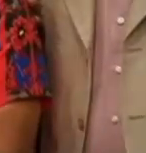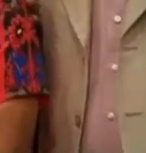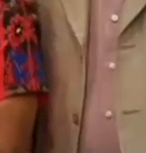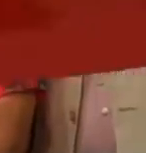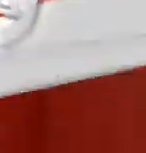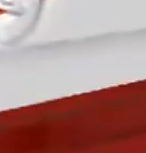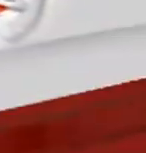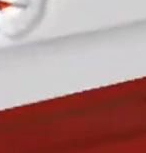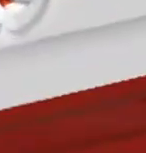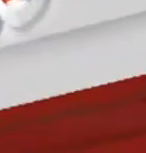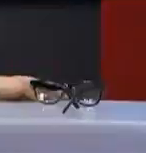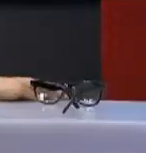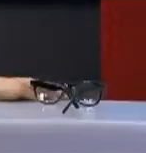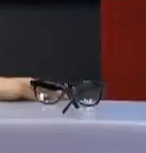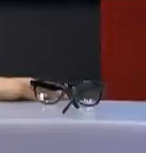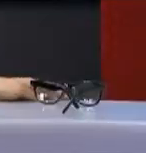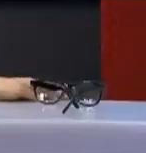González.